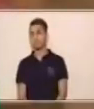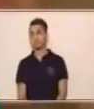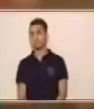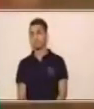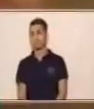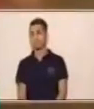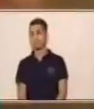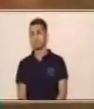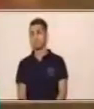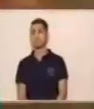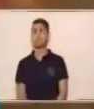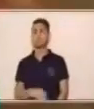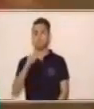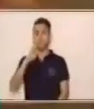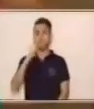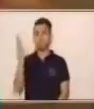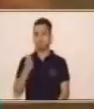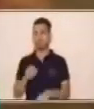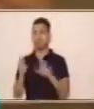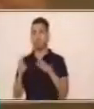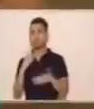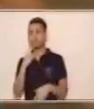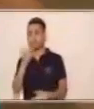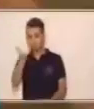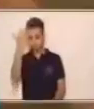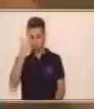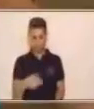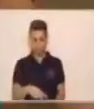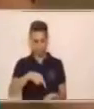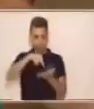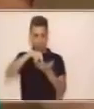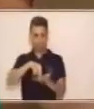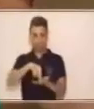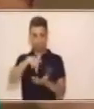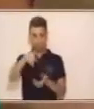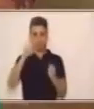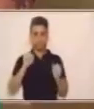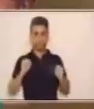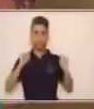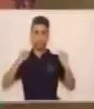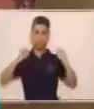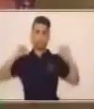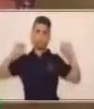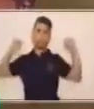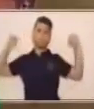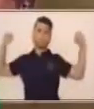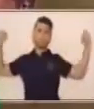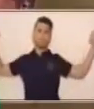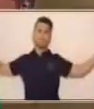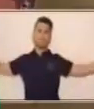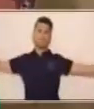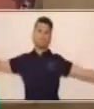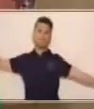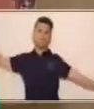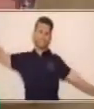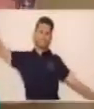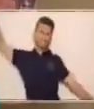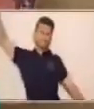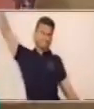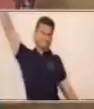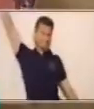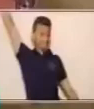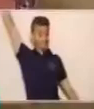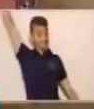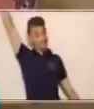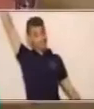dice, ponte de pie y estírate un momento. A ver, ponte